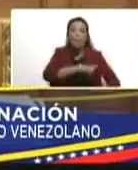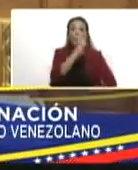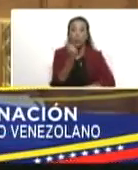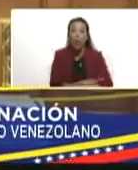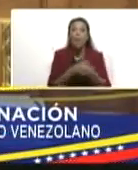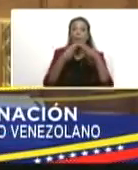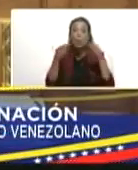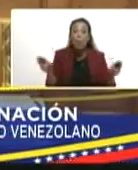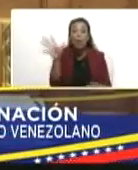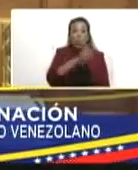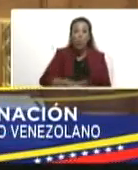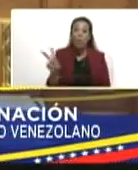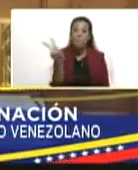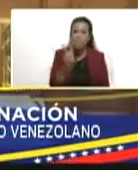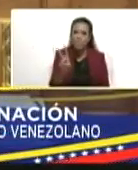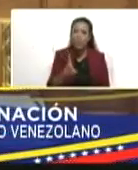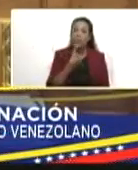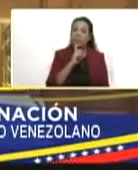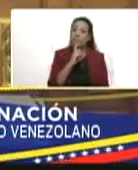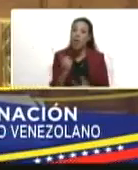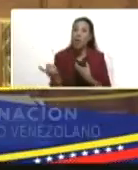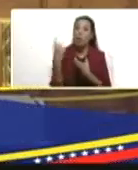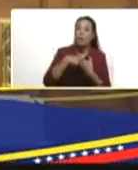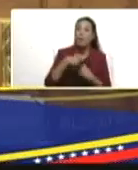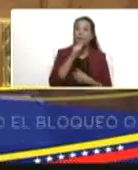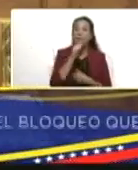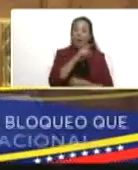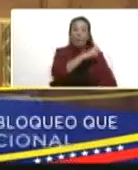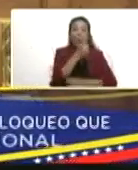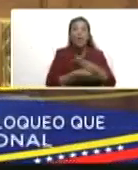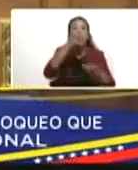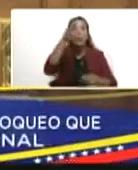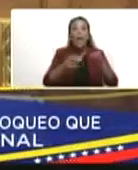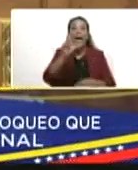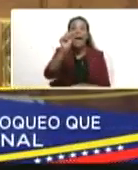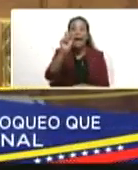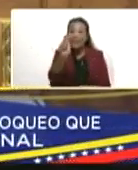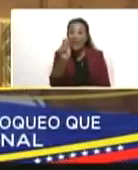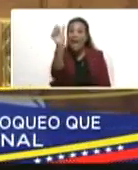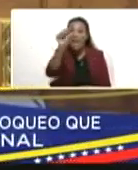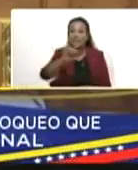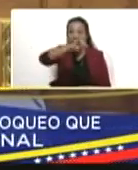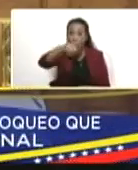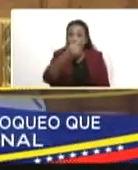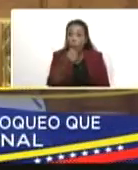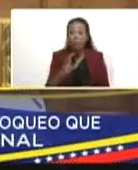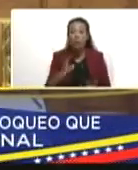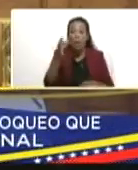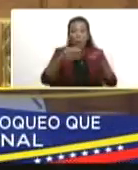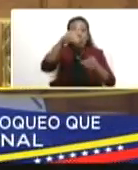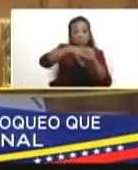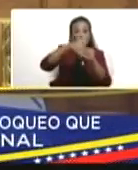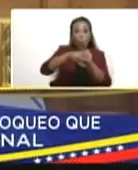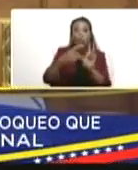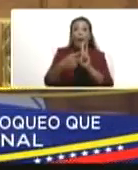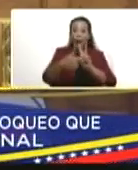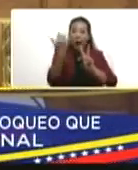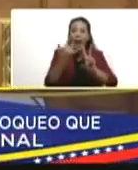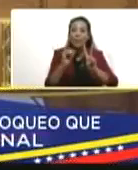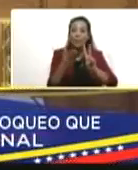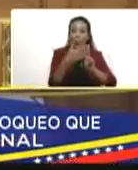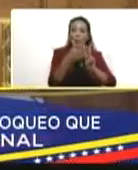públicos del país incluyendo el poder judicial y el poder electoral siguen